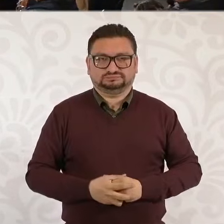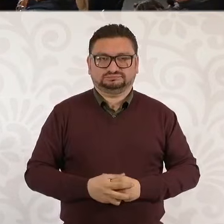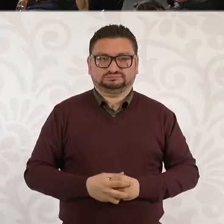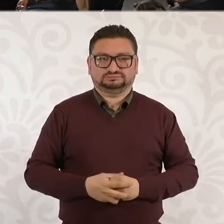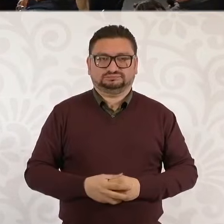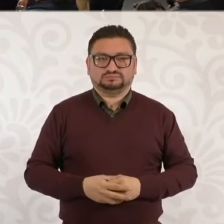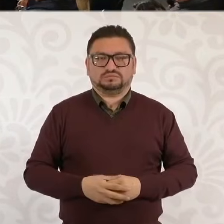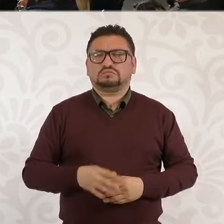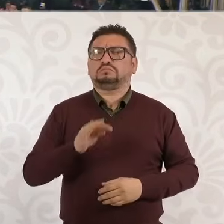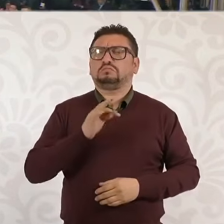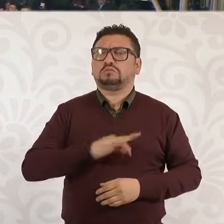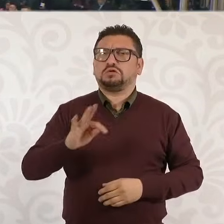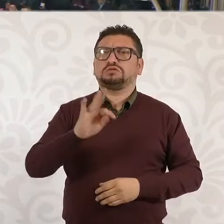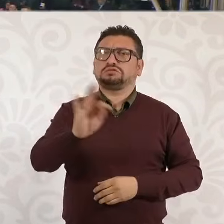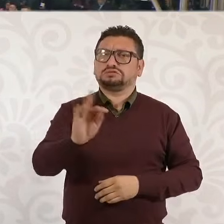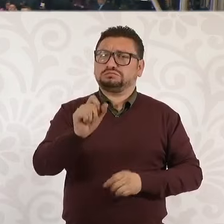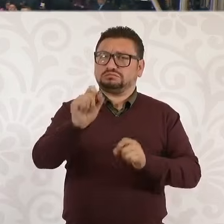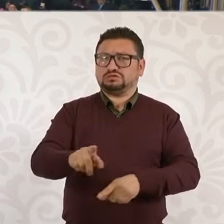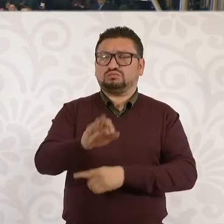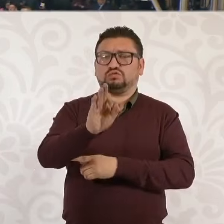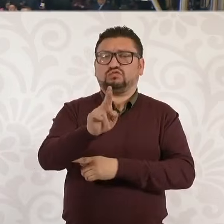¿Podrían considerar el fuero a lo mejor otra vez?